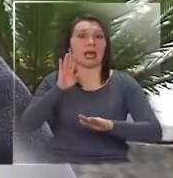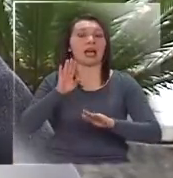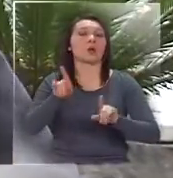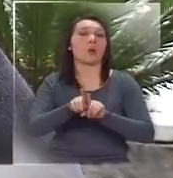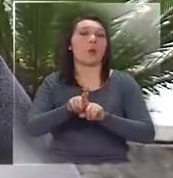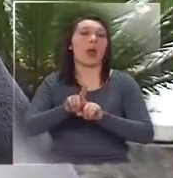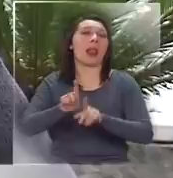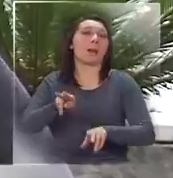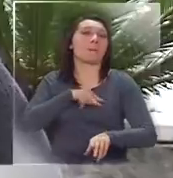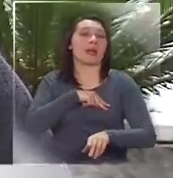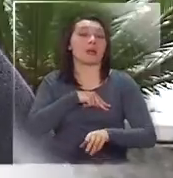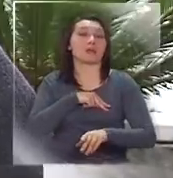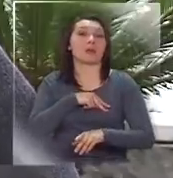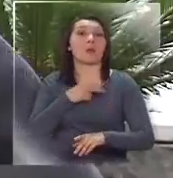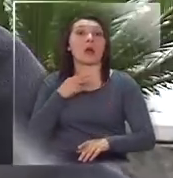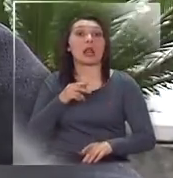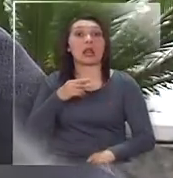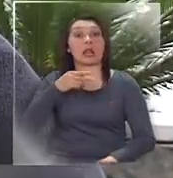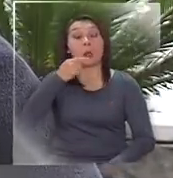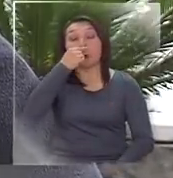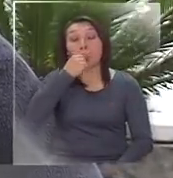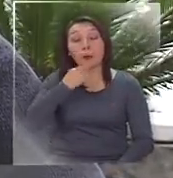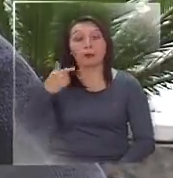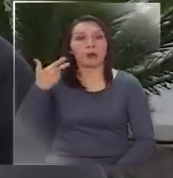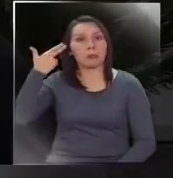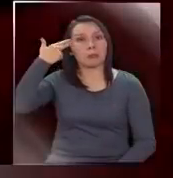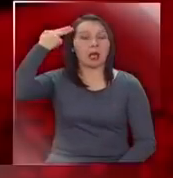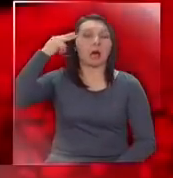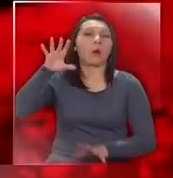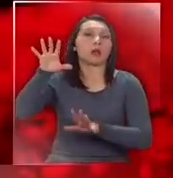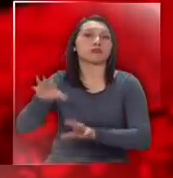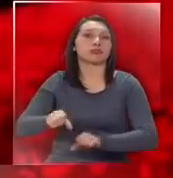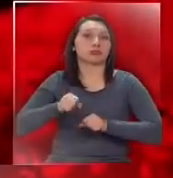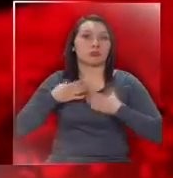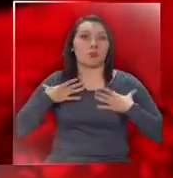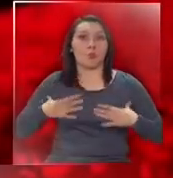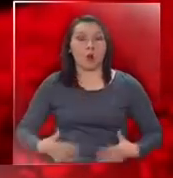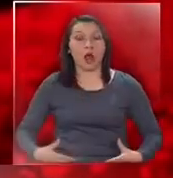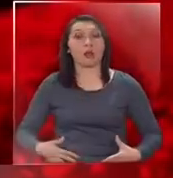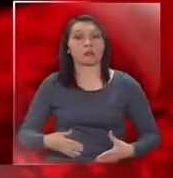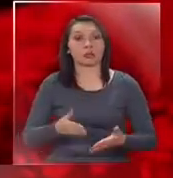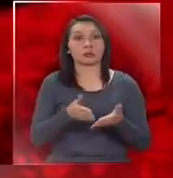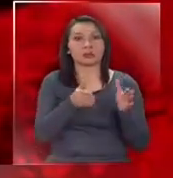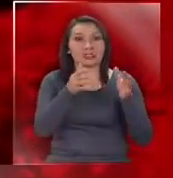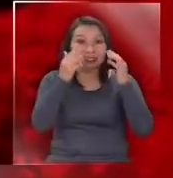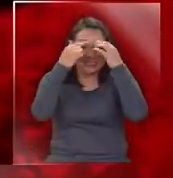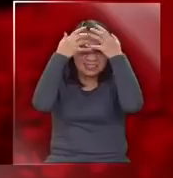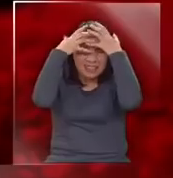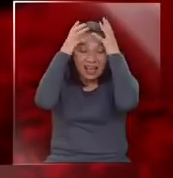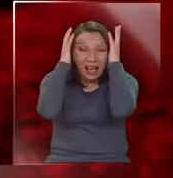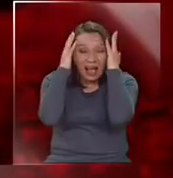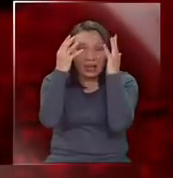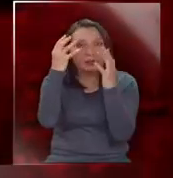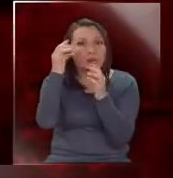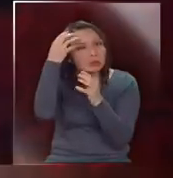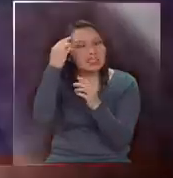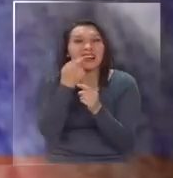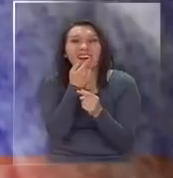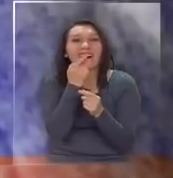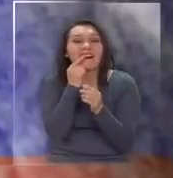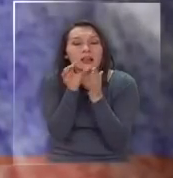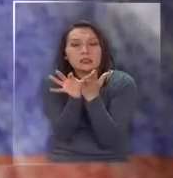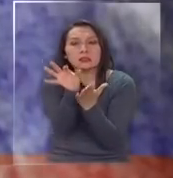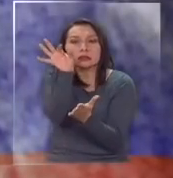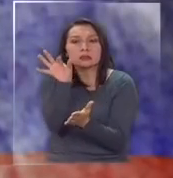se le escapó porque se termina suicidando Hitler, pero ellos se quedaron con el cuerpo. Un fragmento del cráneo y de la dentadura, para ser exactos,